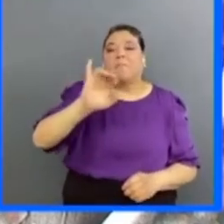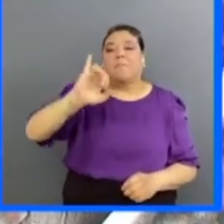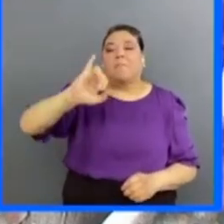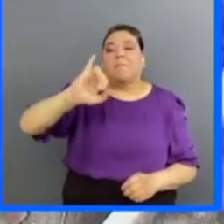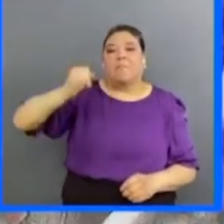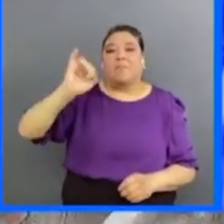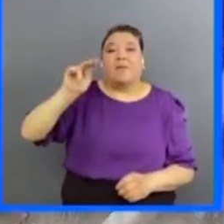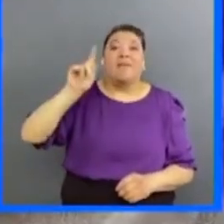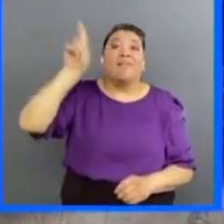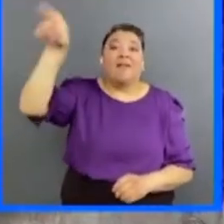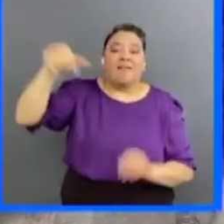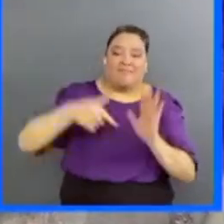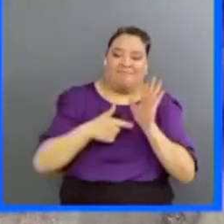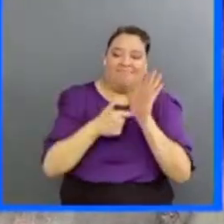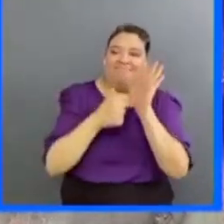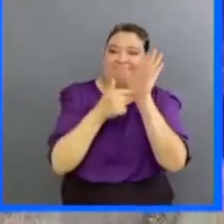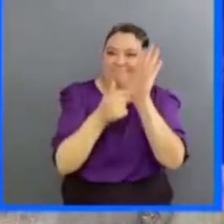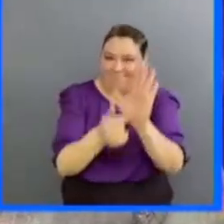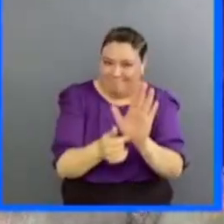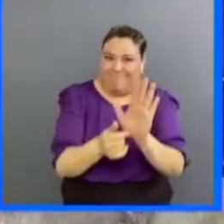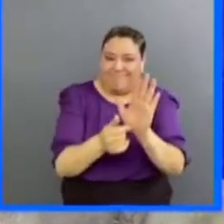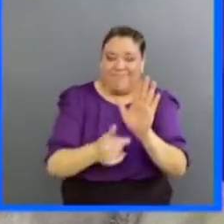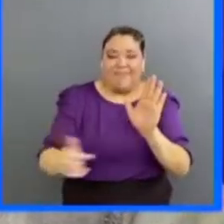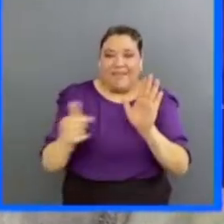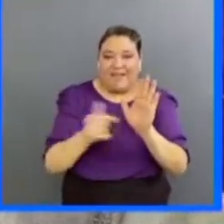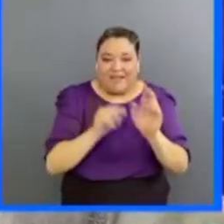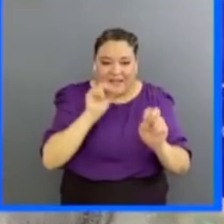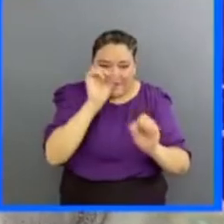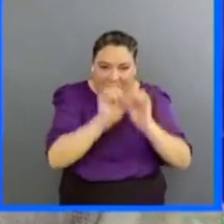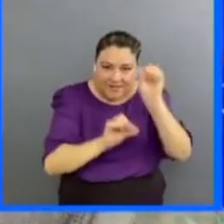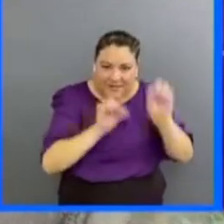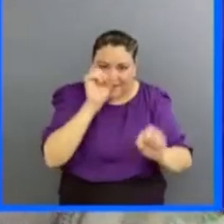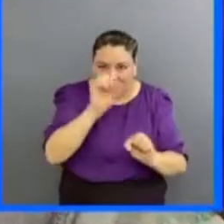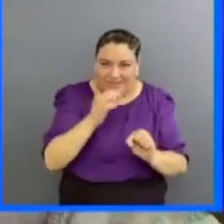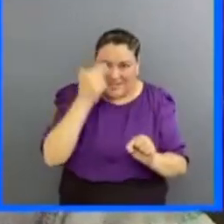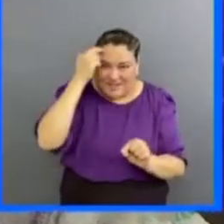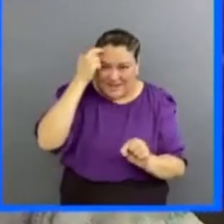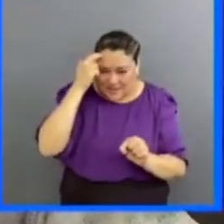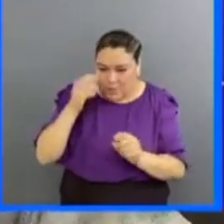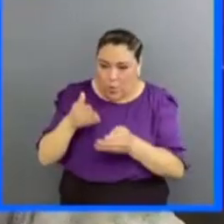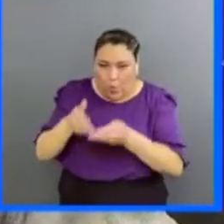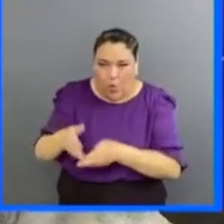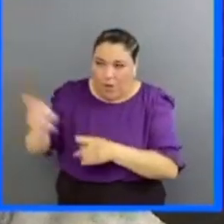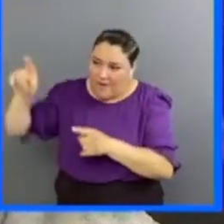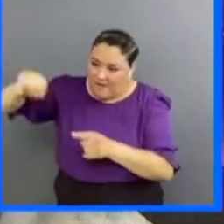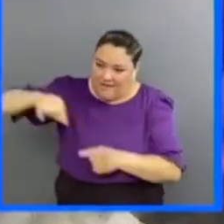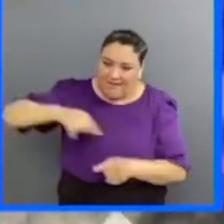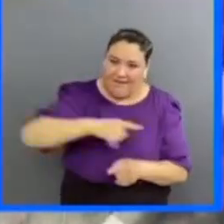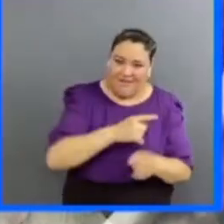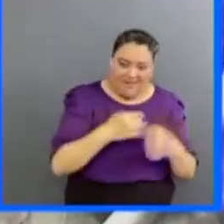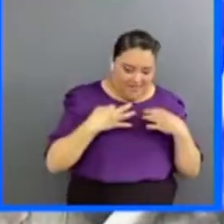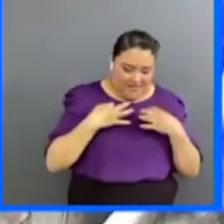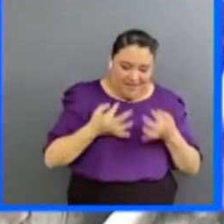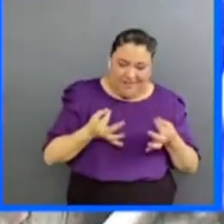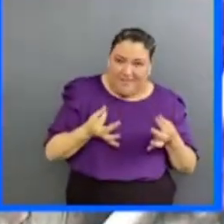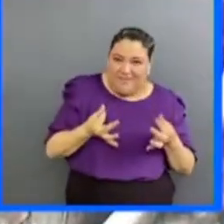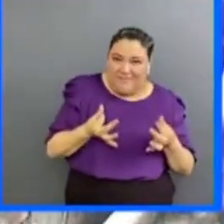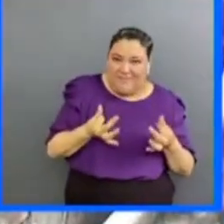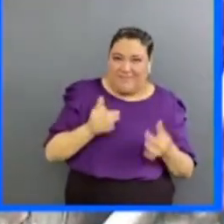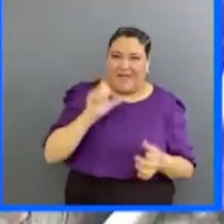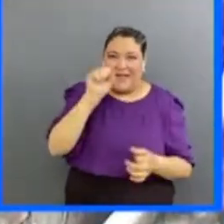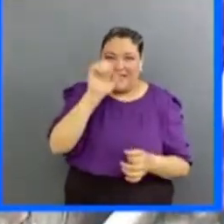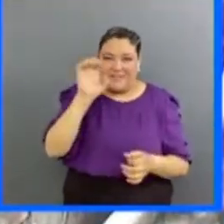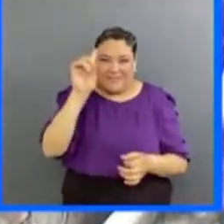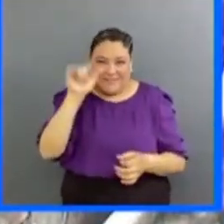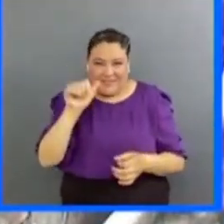dedicó a hacer, el tema era el camino de la seda. La combinación ya completa de la pieza se empieza a trabajar